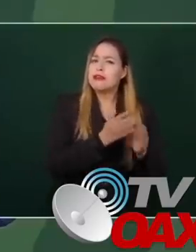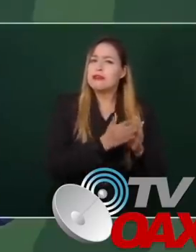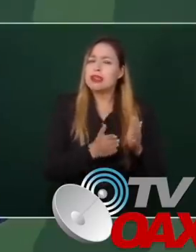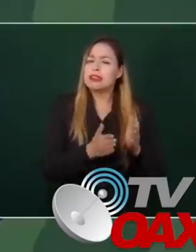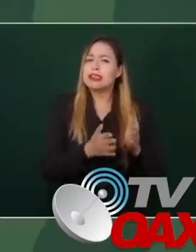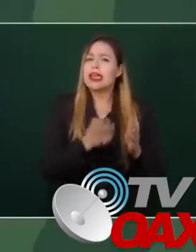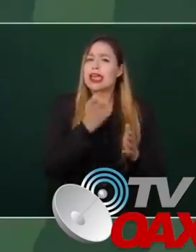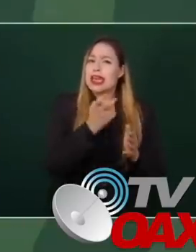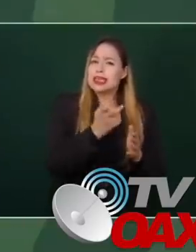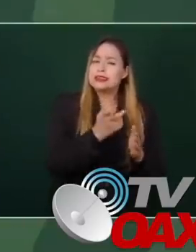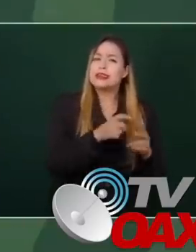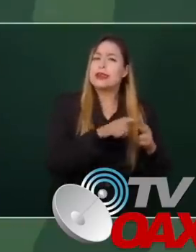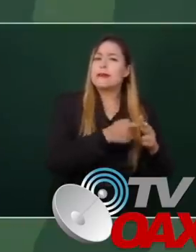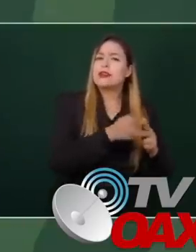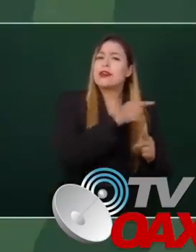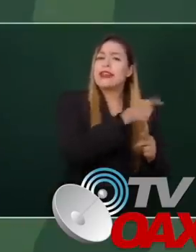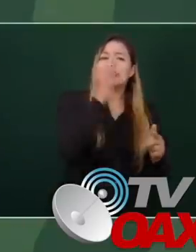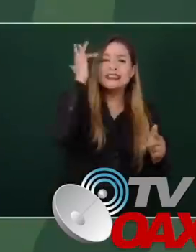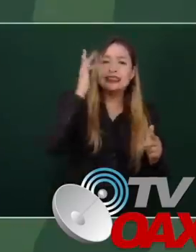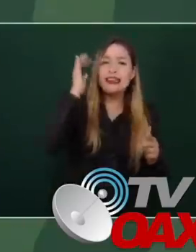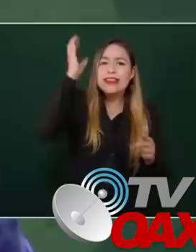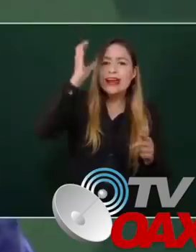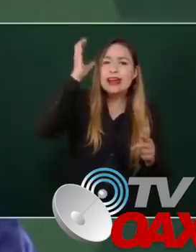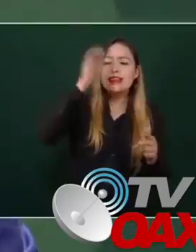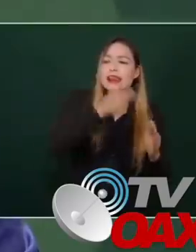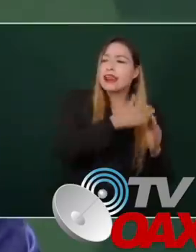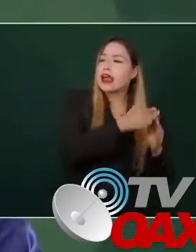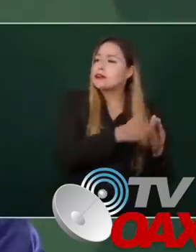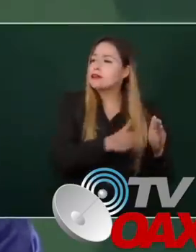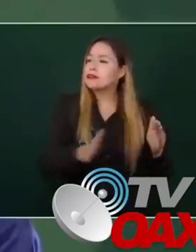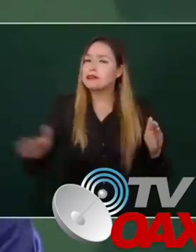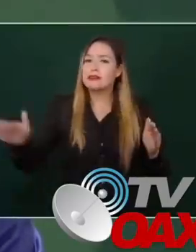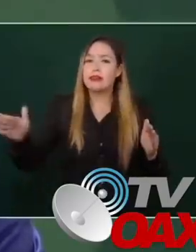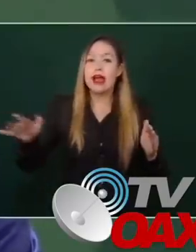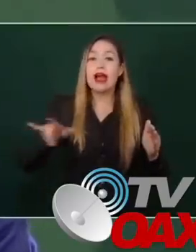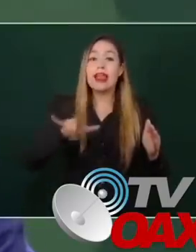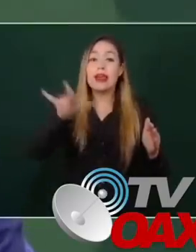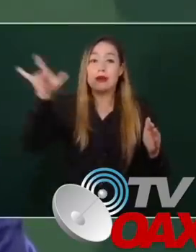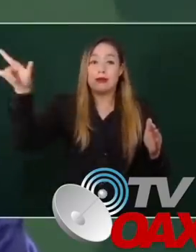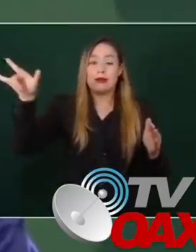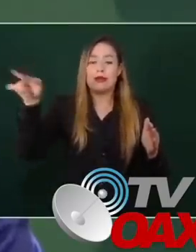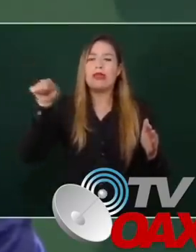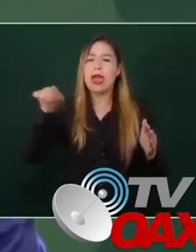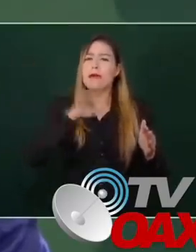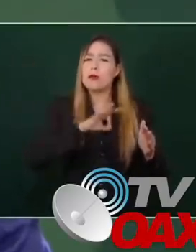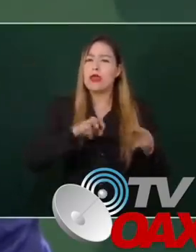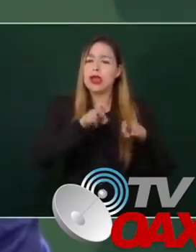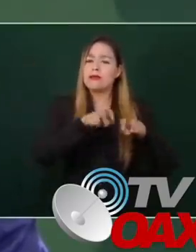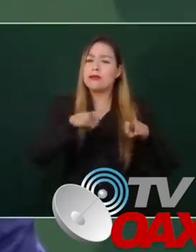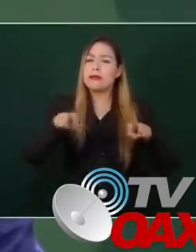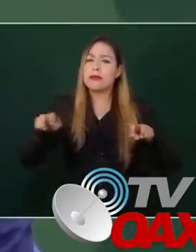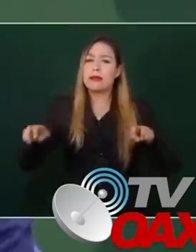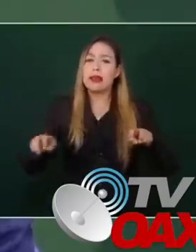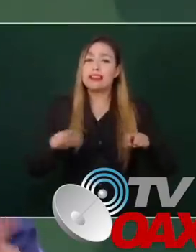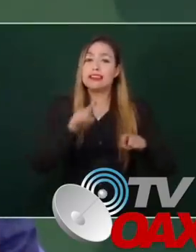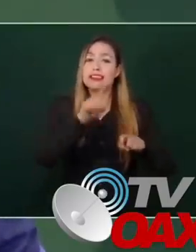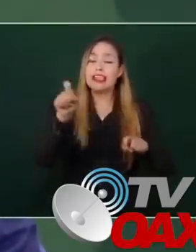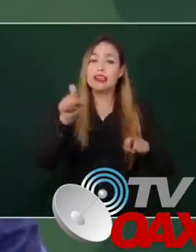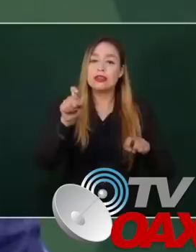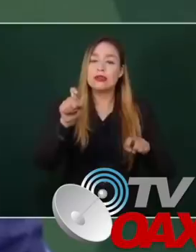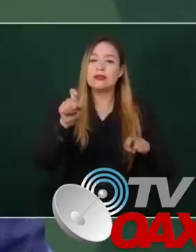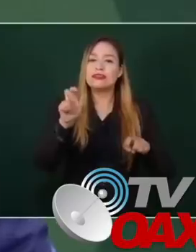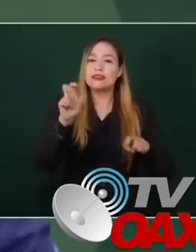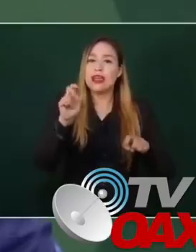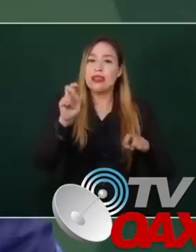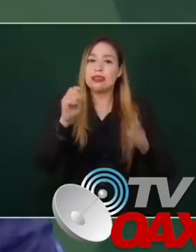Catarina al aeropuerto y que va a tener una capacidad de trasladar alrededor de 170 mil pasajeros